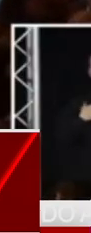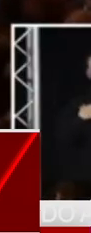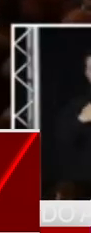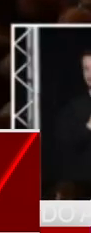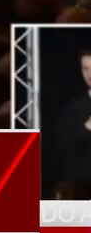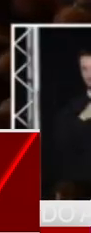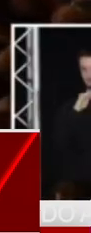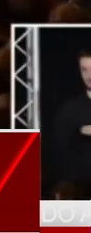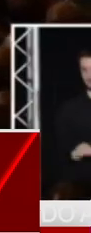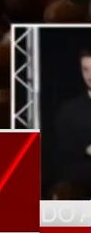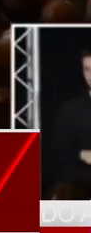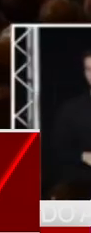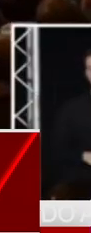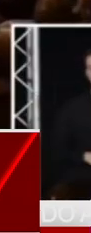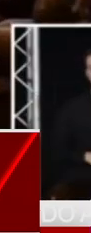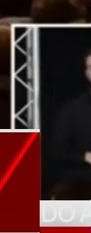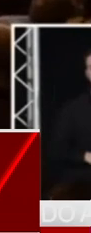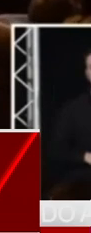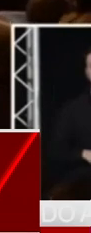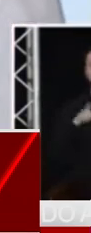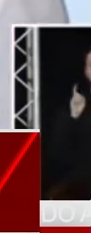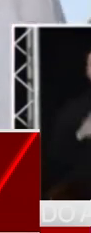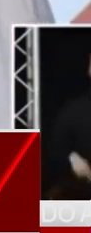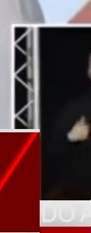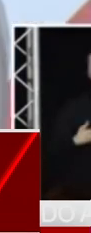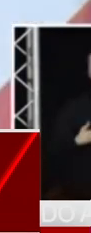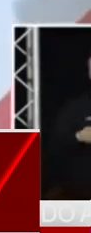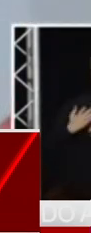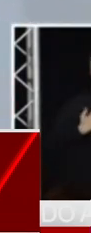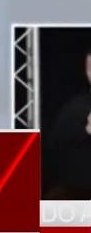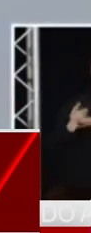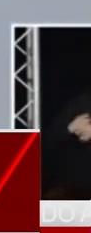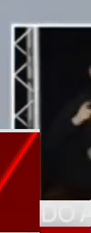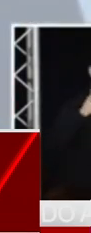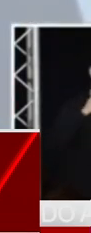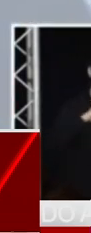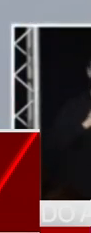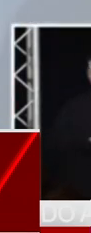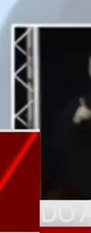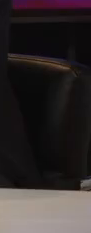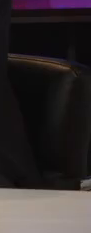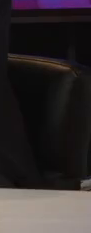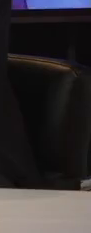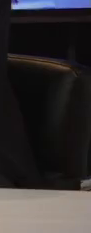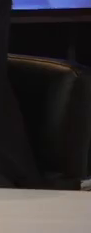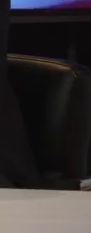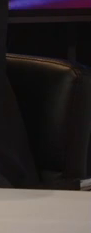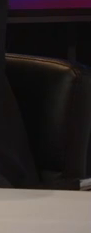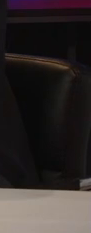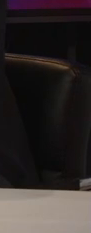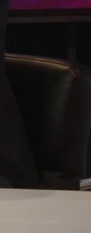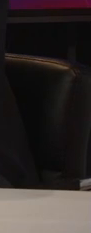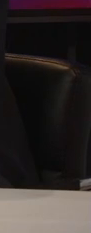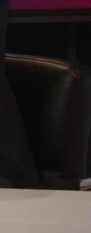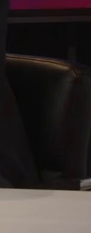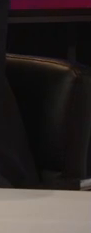estado, en el Ayuntamiento del Ferrol, en el Parlamento Gallego, los ha dinamitado todos. Y esto de que Yolanda Díaz... ¿Nunca sacaba representación en Galicia? No, pero es que